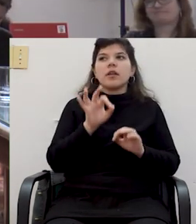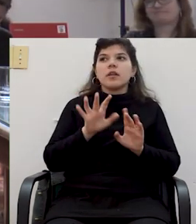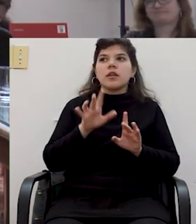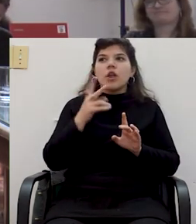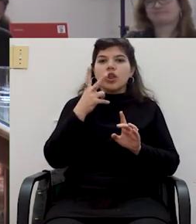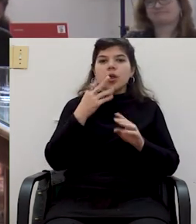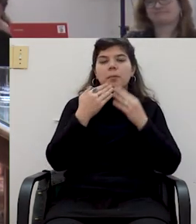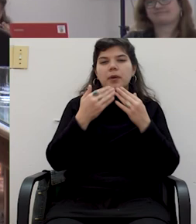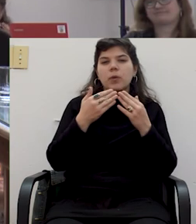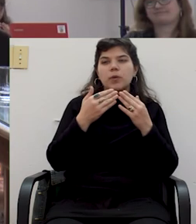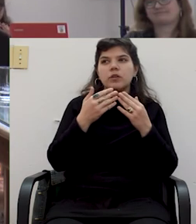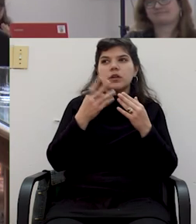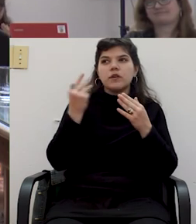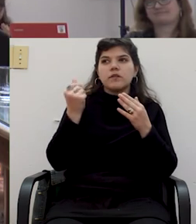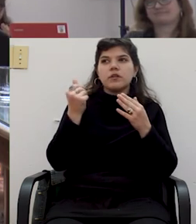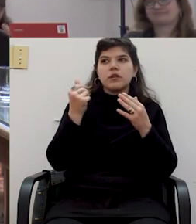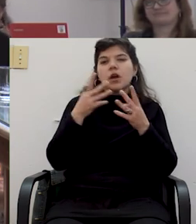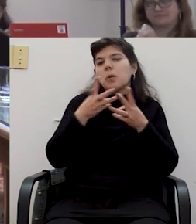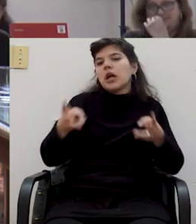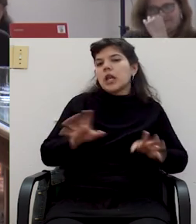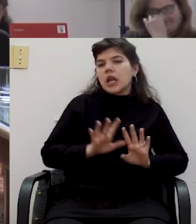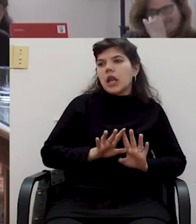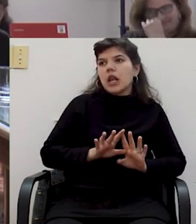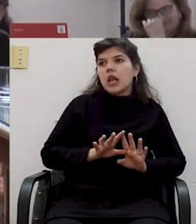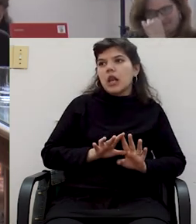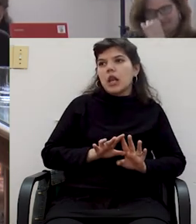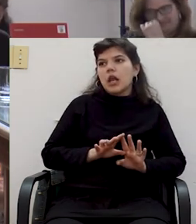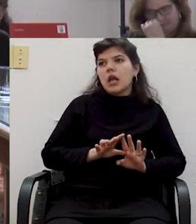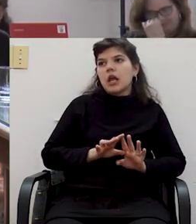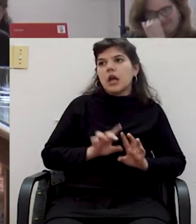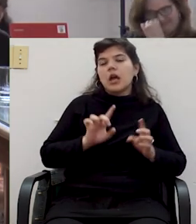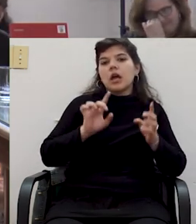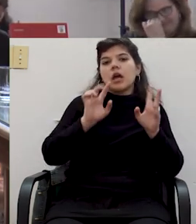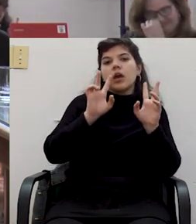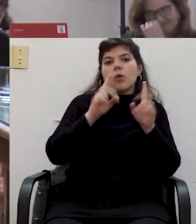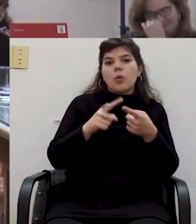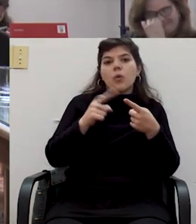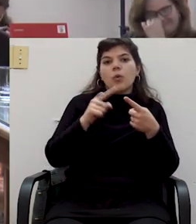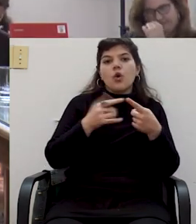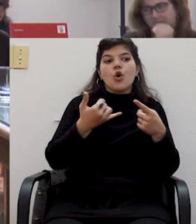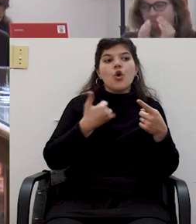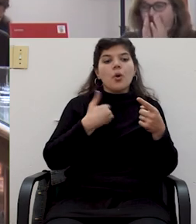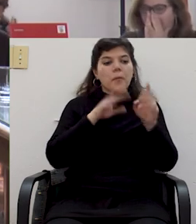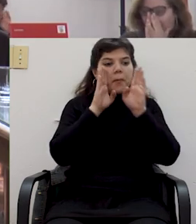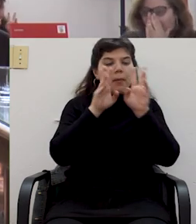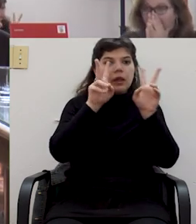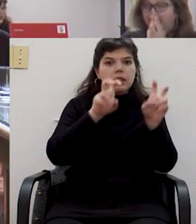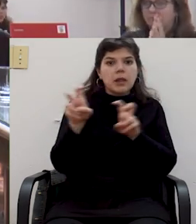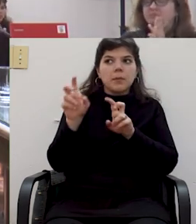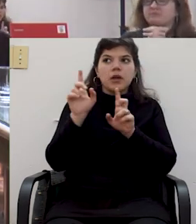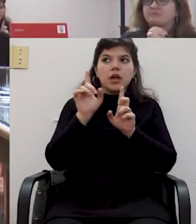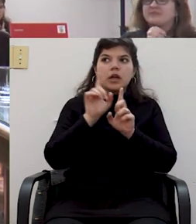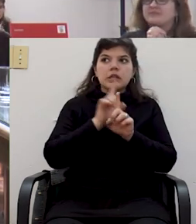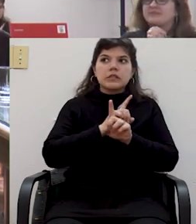me quedaron dos preguntas que son como generales, que tienen que ver con cómo abordar estas temáticas sin